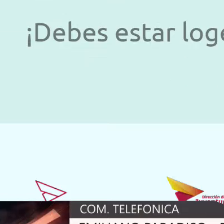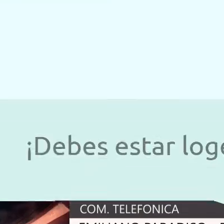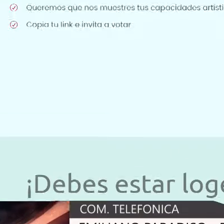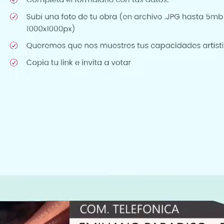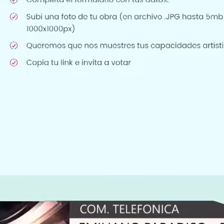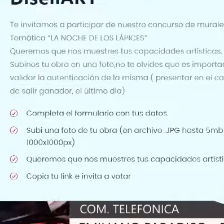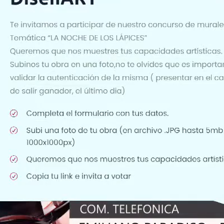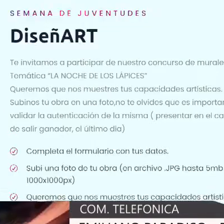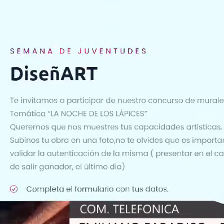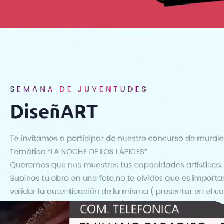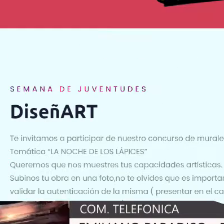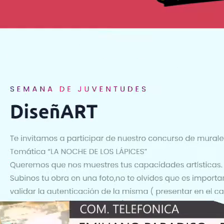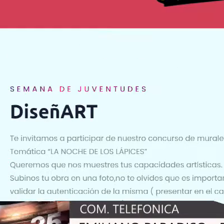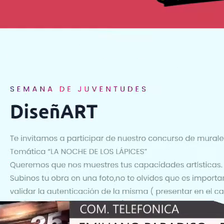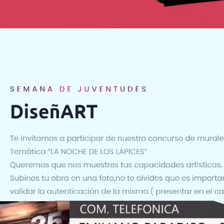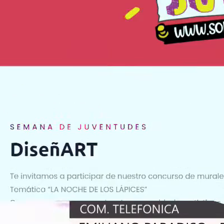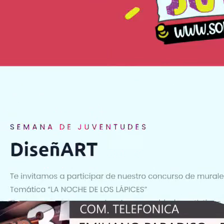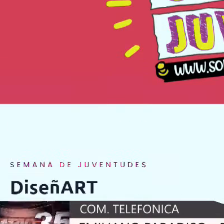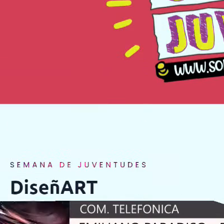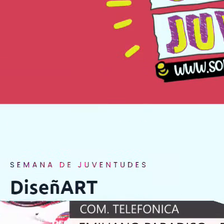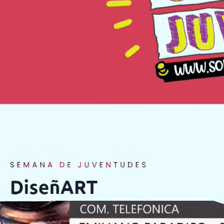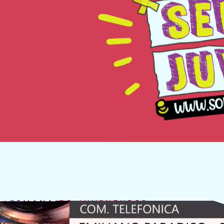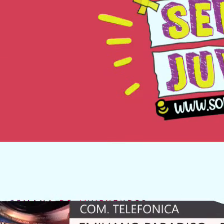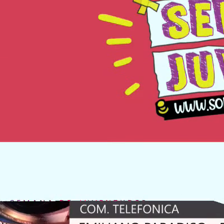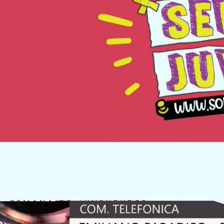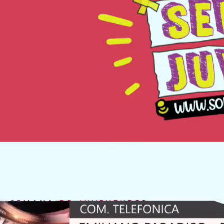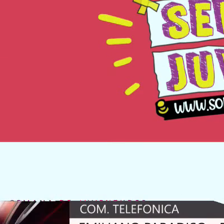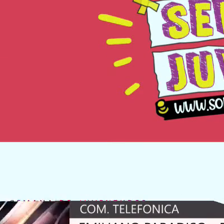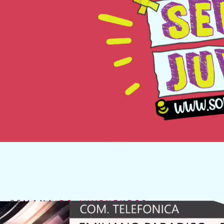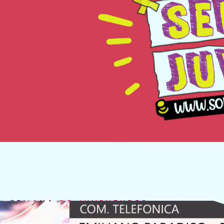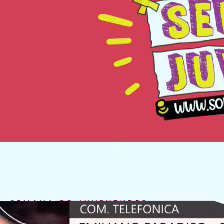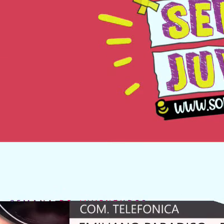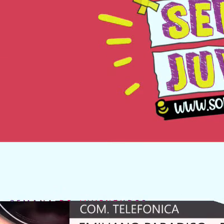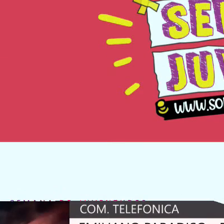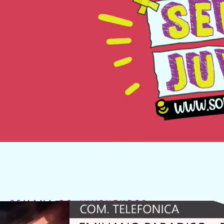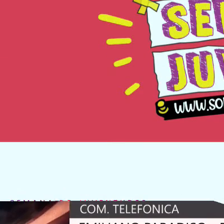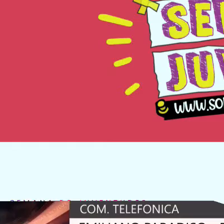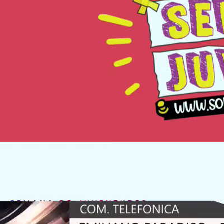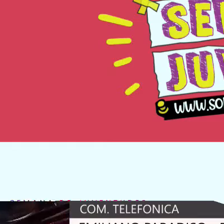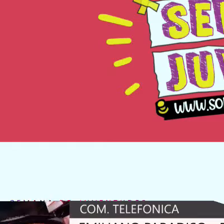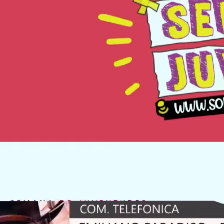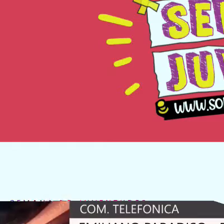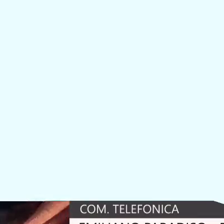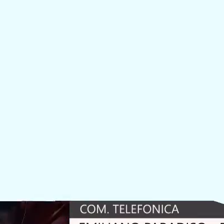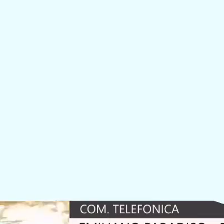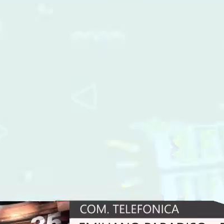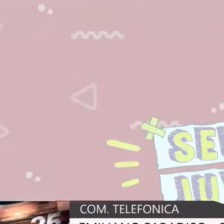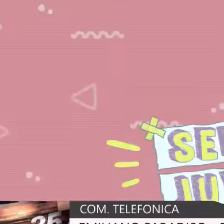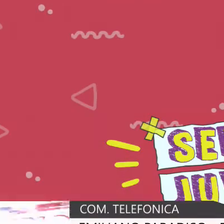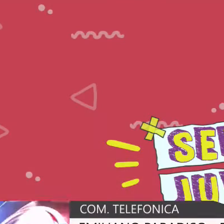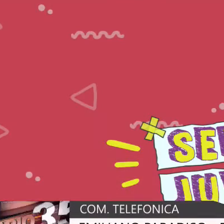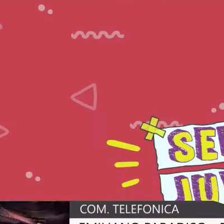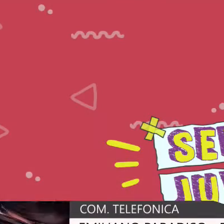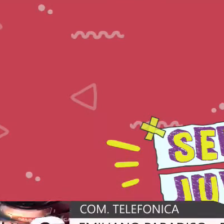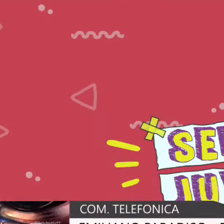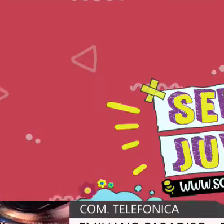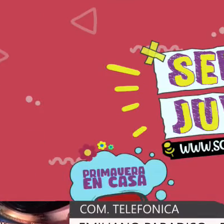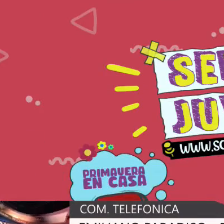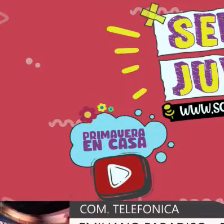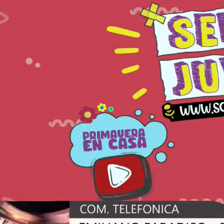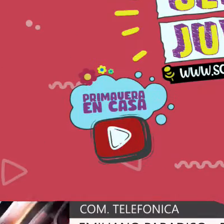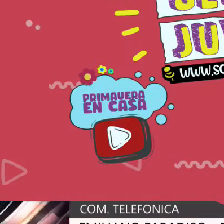participar. La verdad que está el programa de la parte de cultura también, donde los pibes que pintan pueden